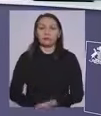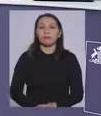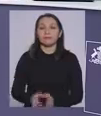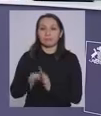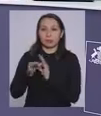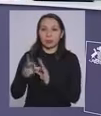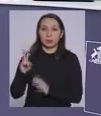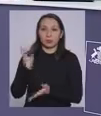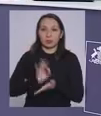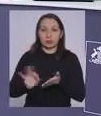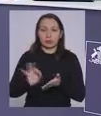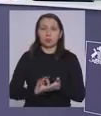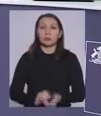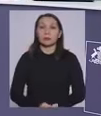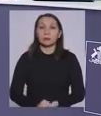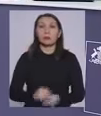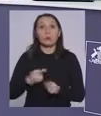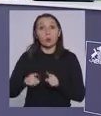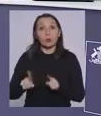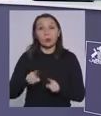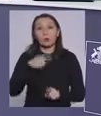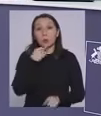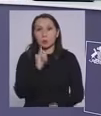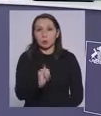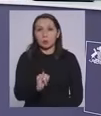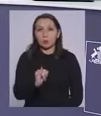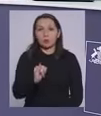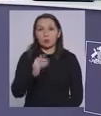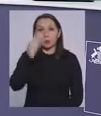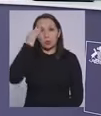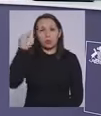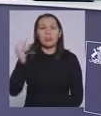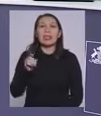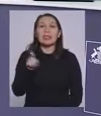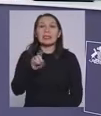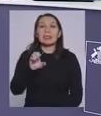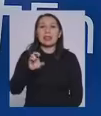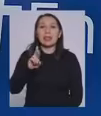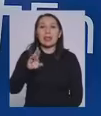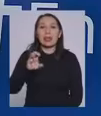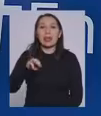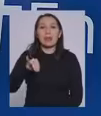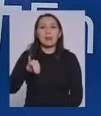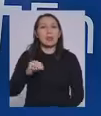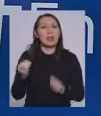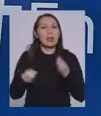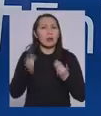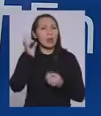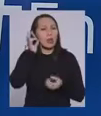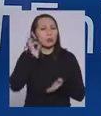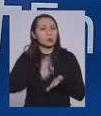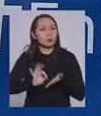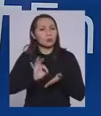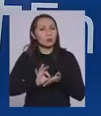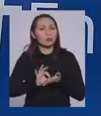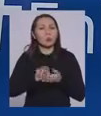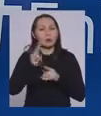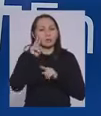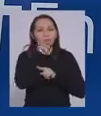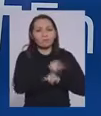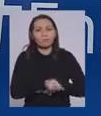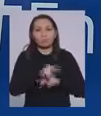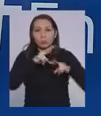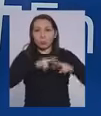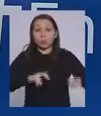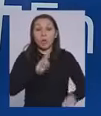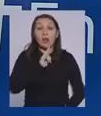gracias, subsecretario. Hay otra pregunta, perdón, sí, se nos olvidó. La Seremi. Se realizó un sumario en donde